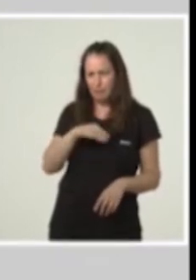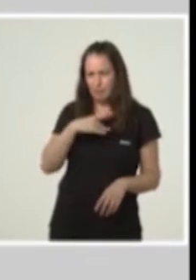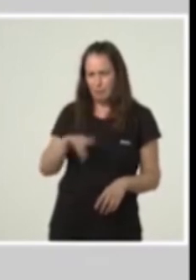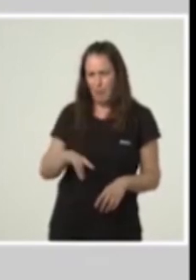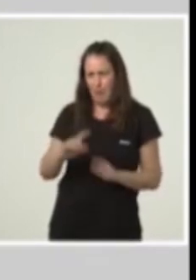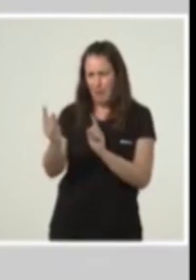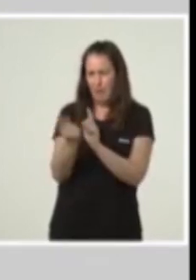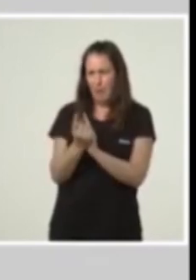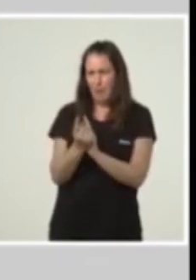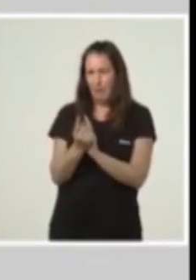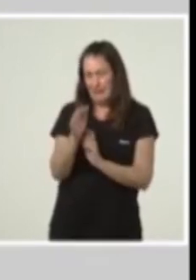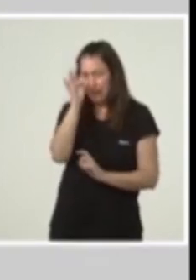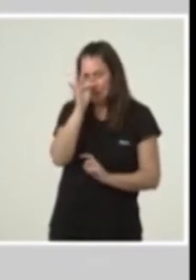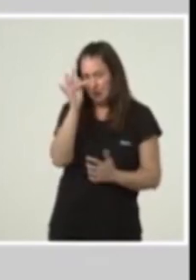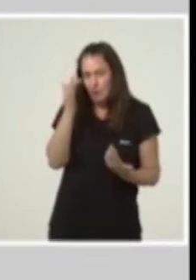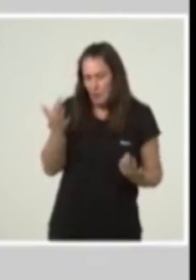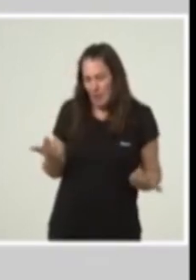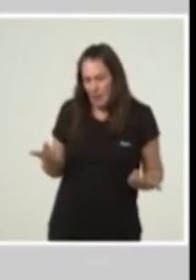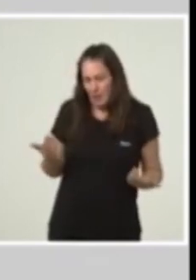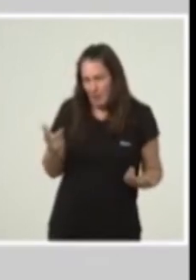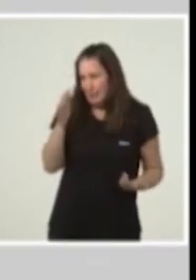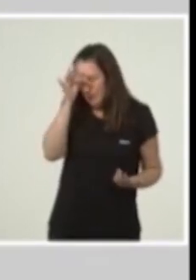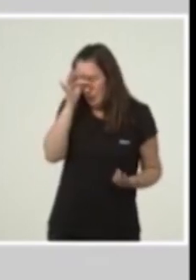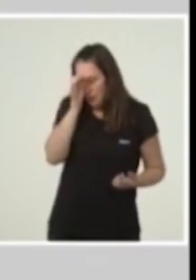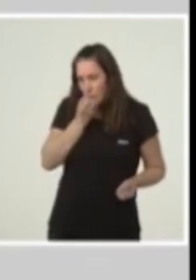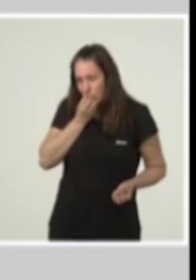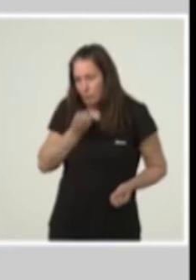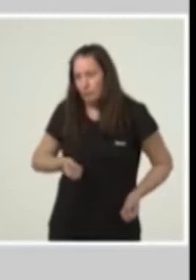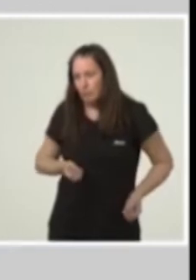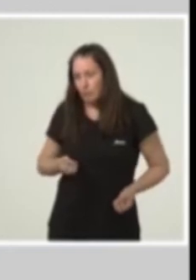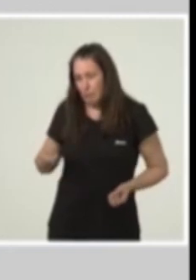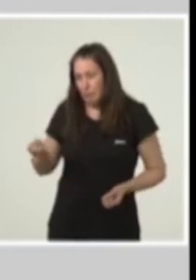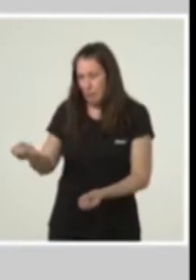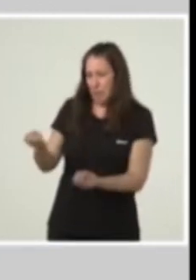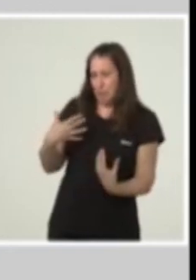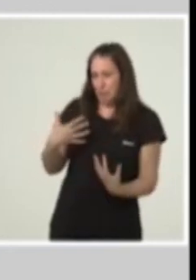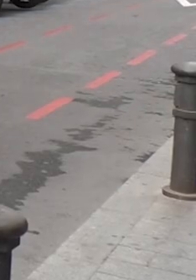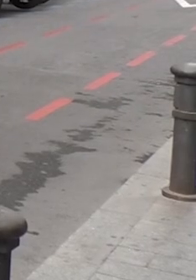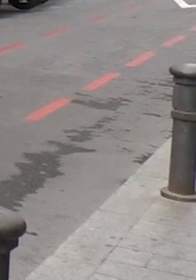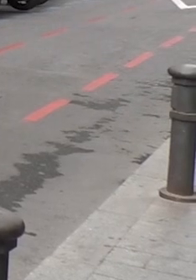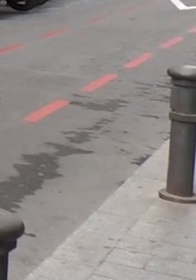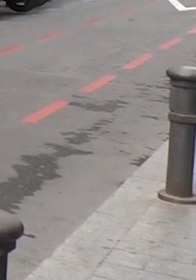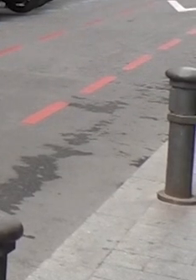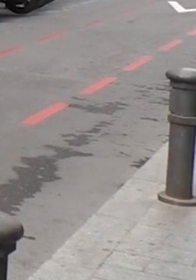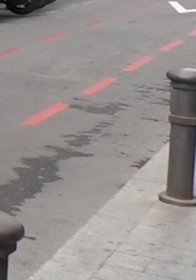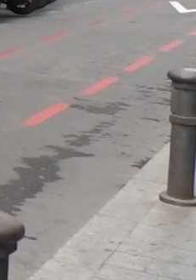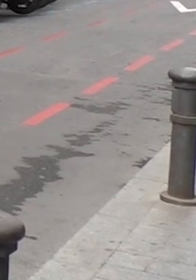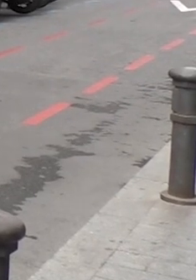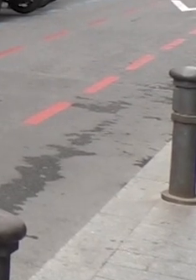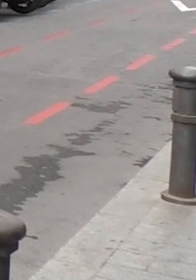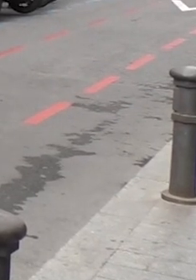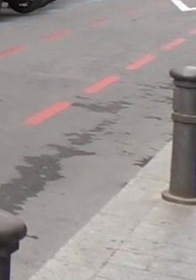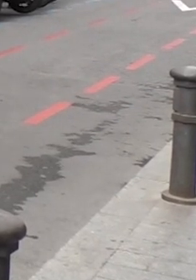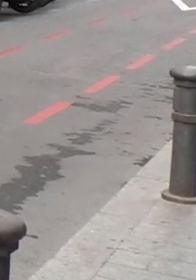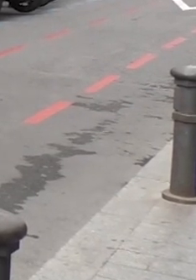se suposa que está poder intentar transmitirle que es el que le pasa para que el pulgadar no tras estas declaraciones